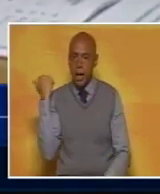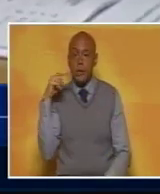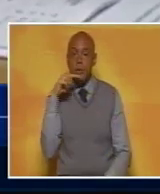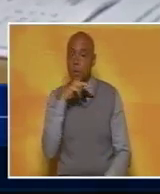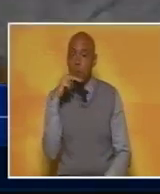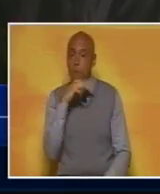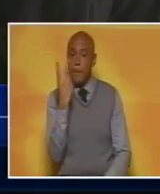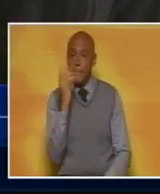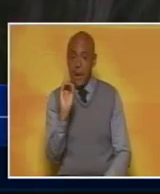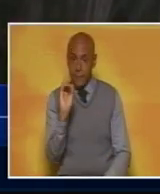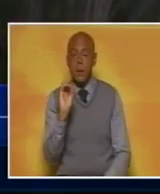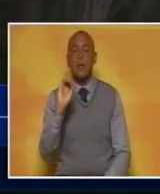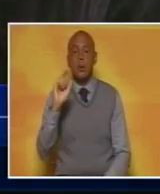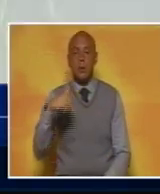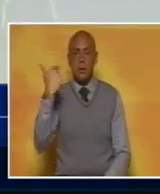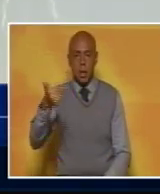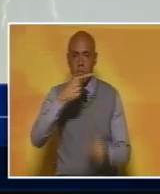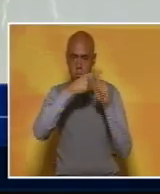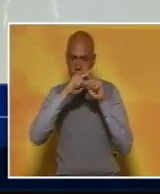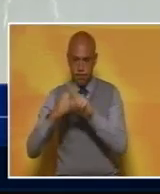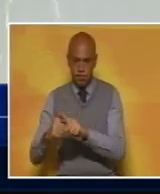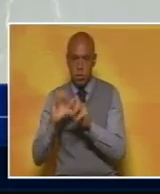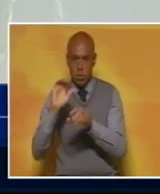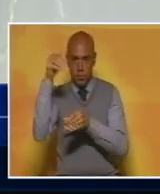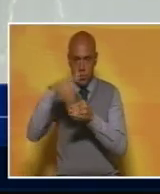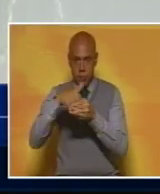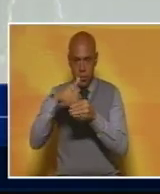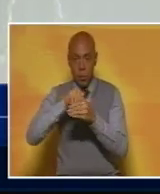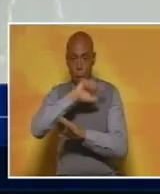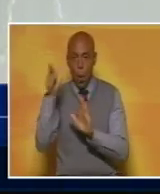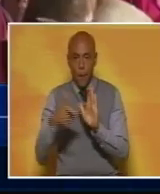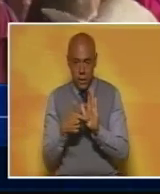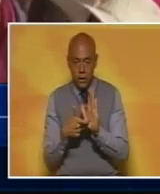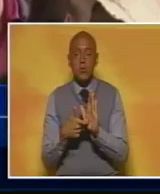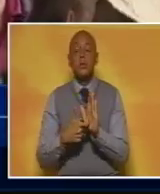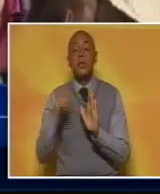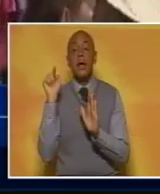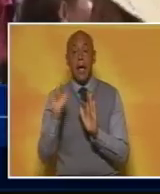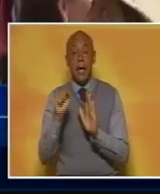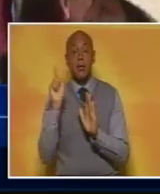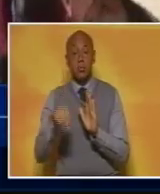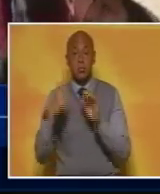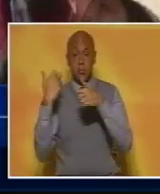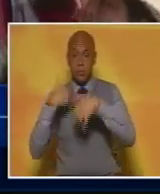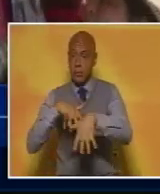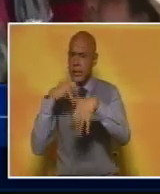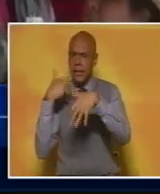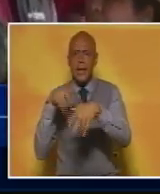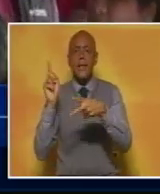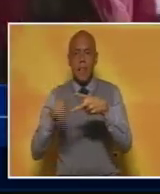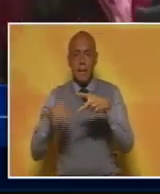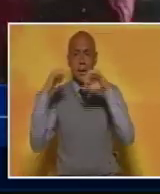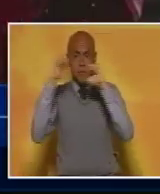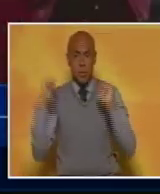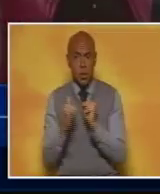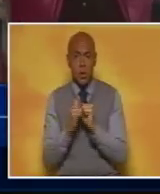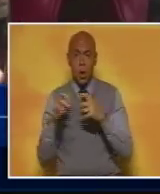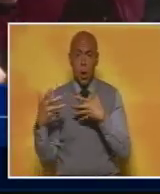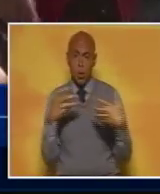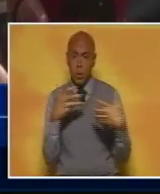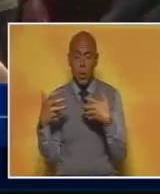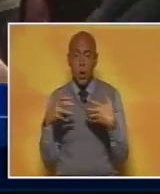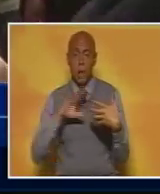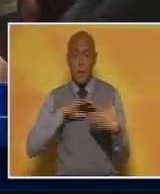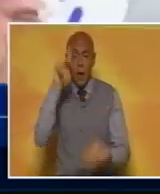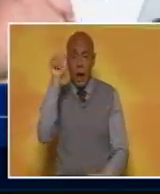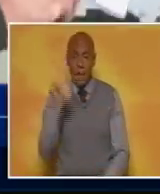octubre y posterior cómputo de sufragios. Los comicios generales han provocado movilizaciones y violentos enfrentamientos en ciudades como